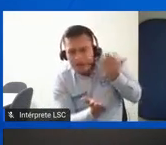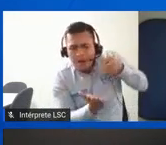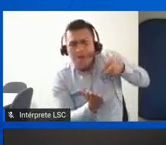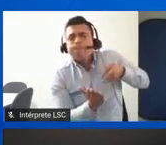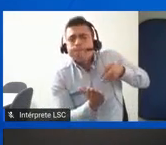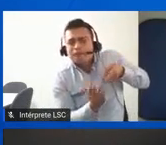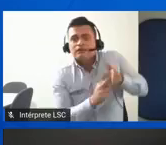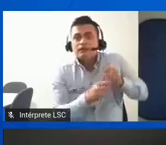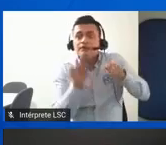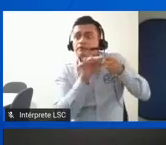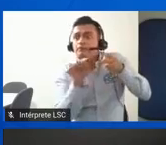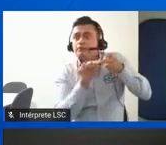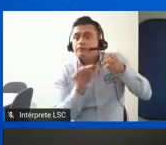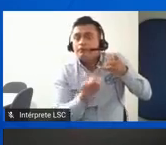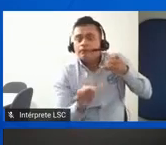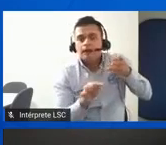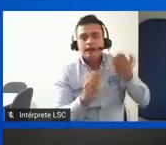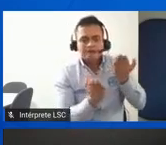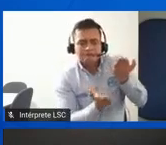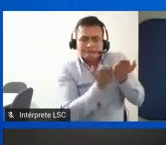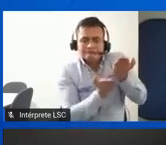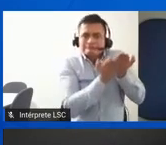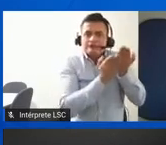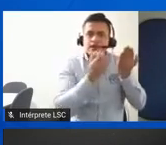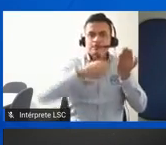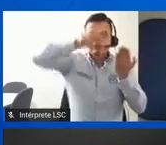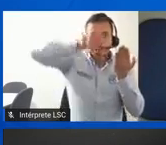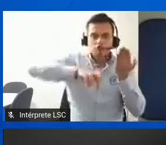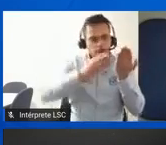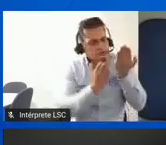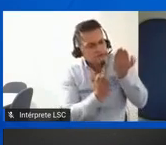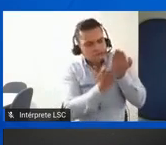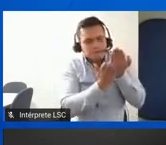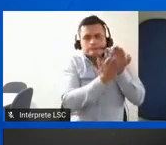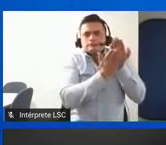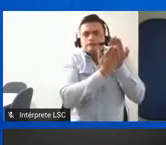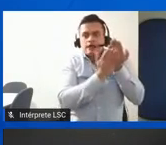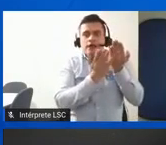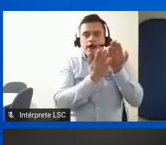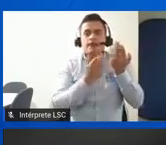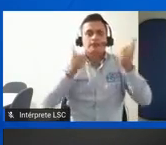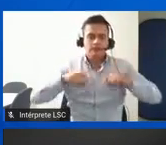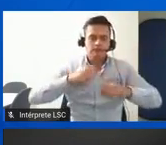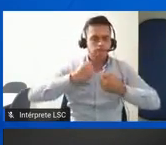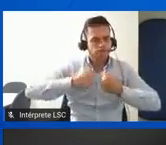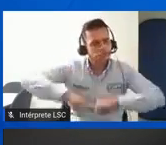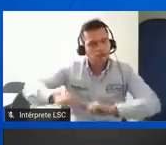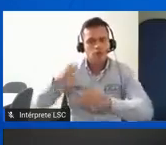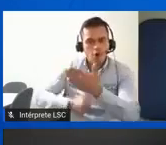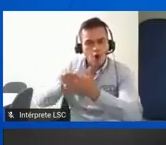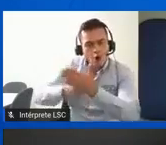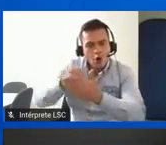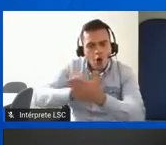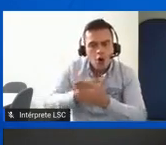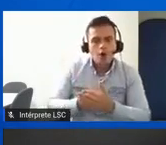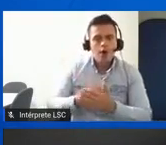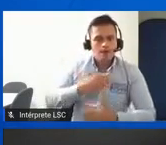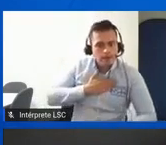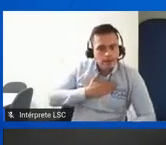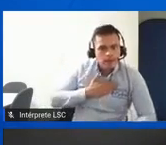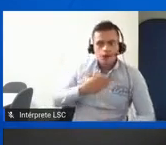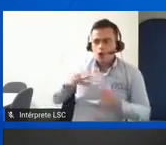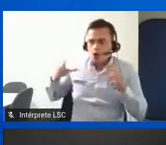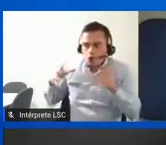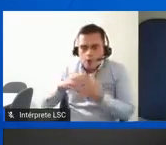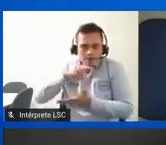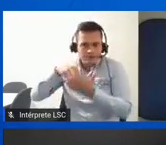otra semana que nos lo subieran al 18 y con el esfuerzo tanto de Ruby como mío, como de Cristian, como del partido,